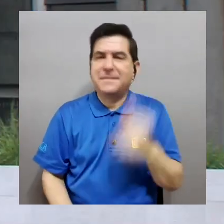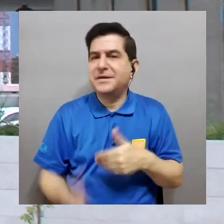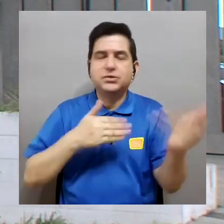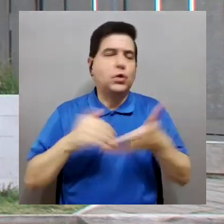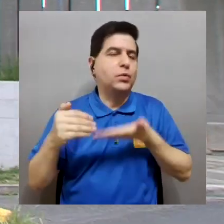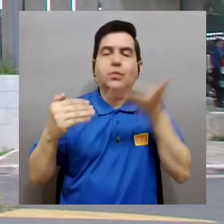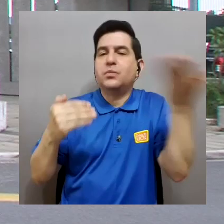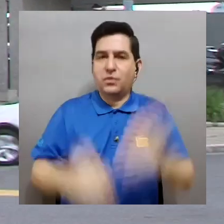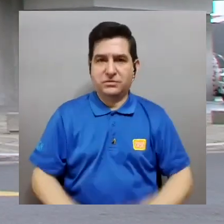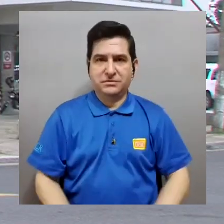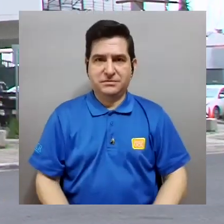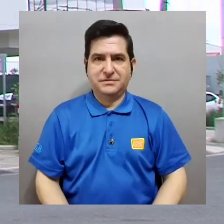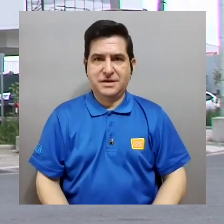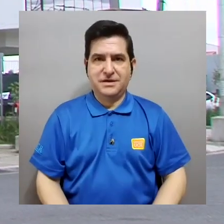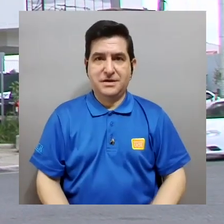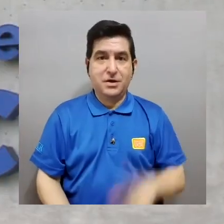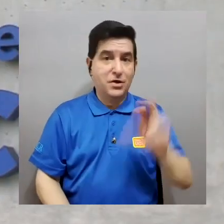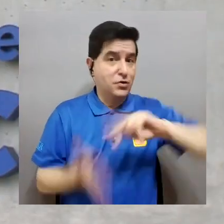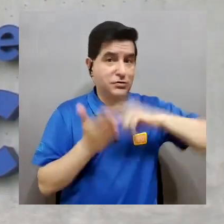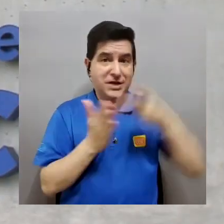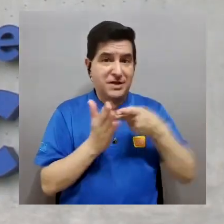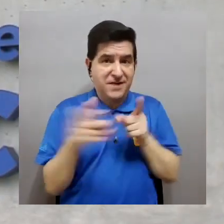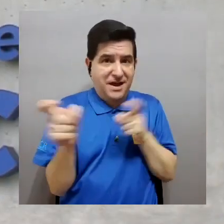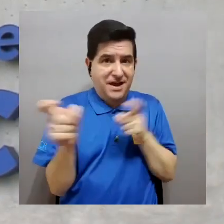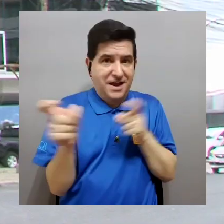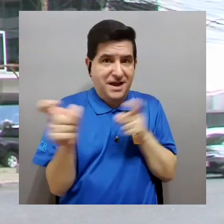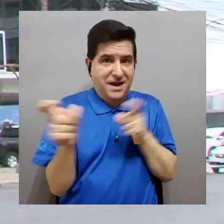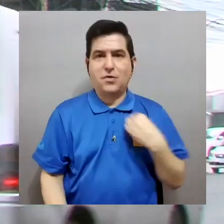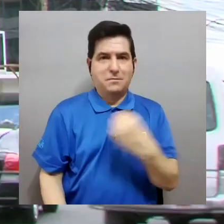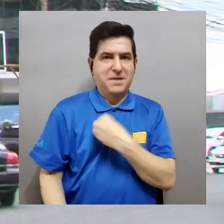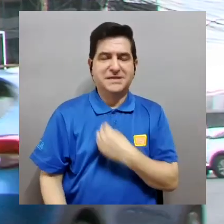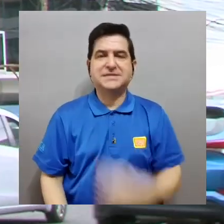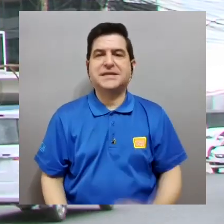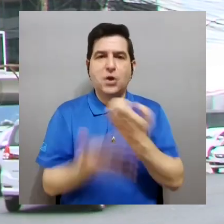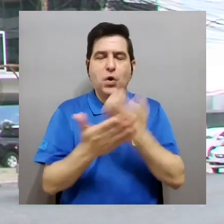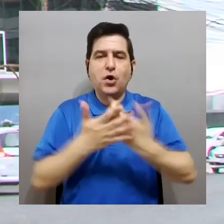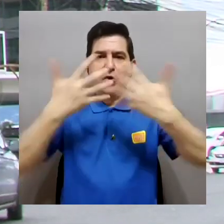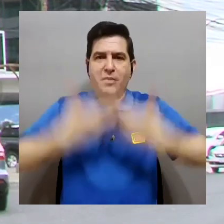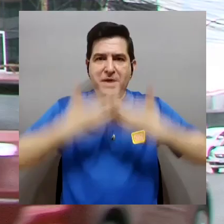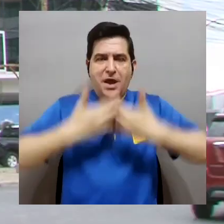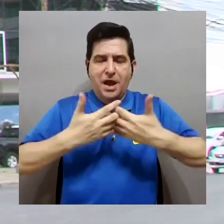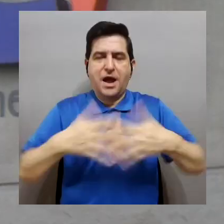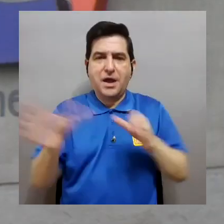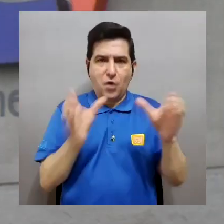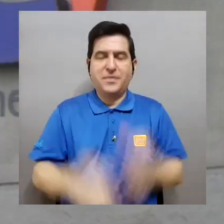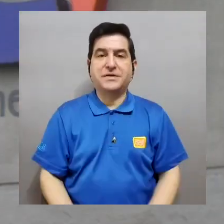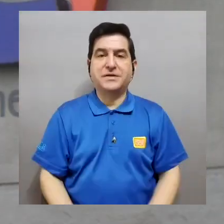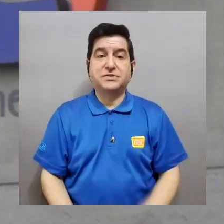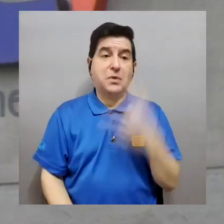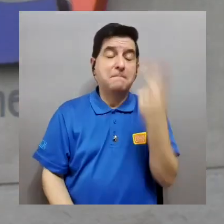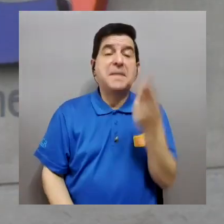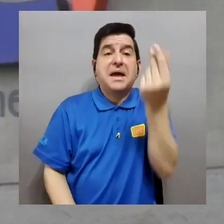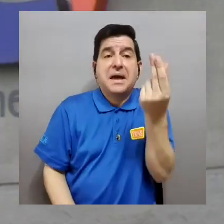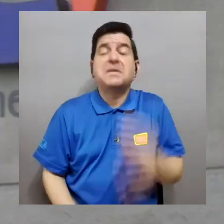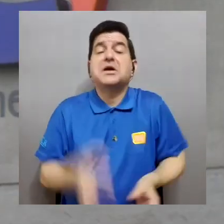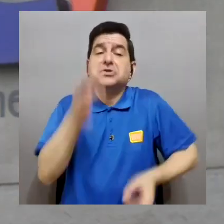de cualquier cosa. Entonces, realmente no es que regula el Ministerio de Economía, Industria y Comercio, sino que más bien vela porque los